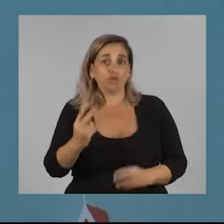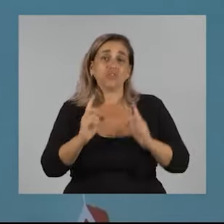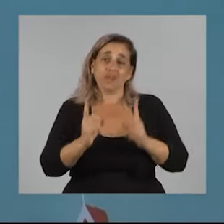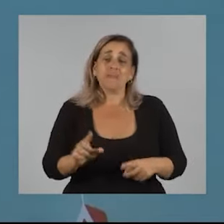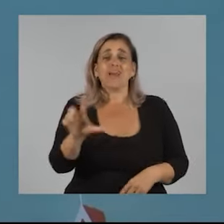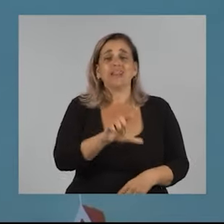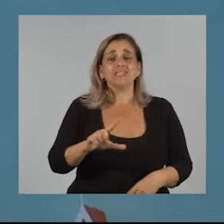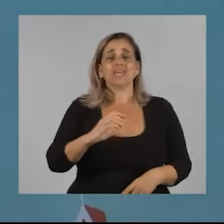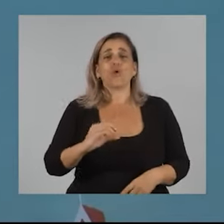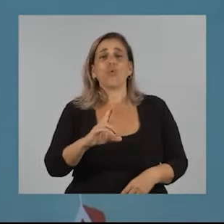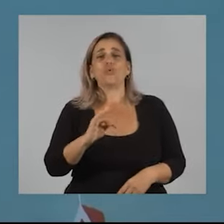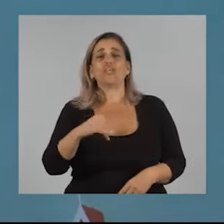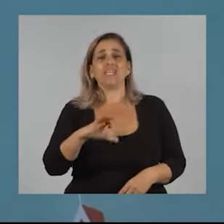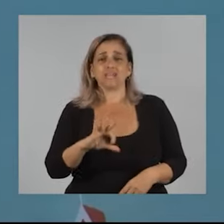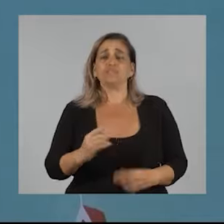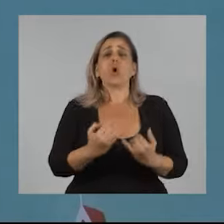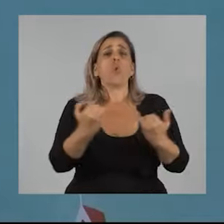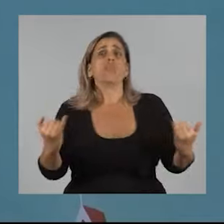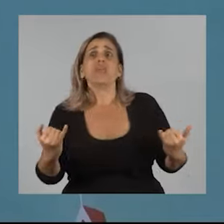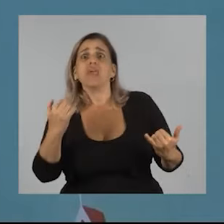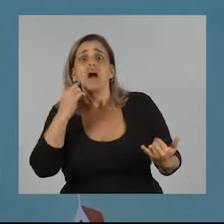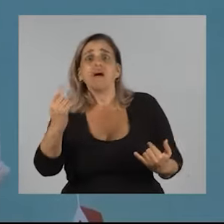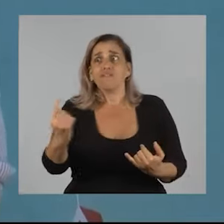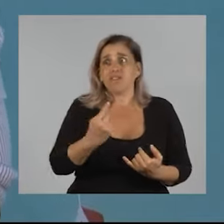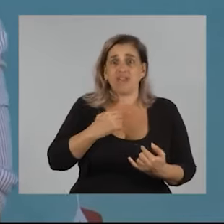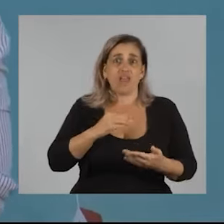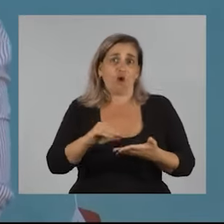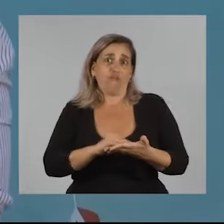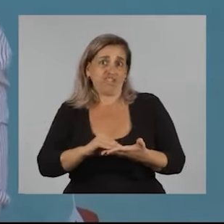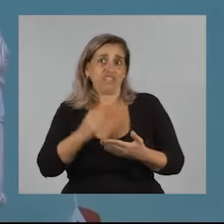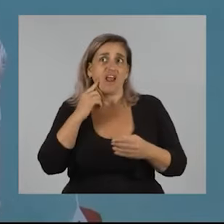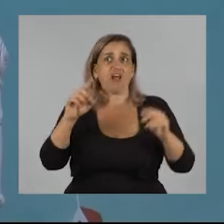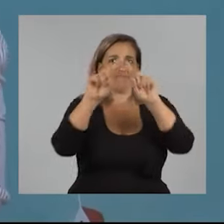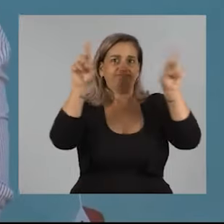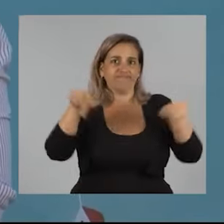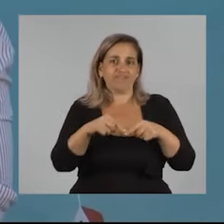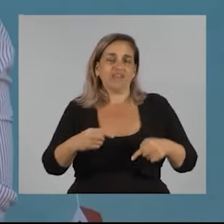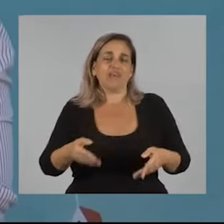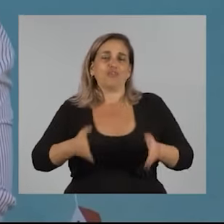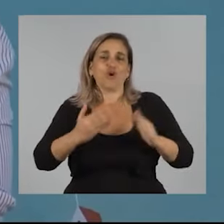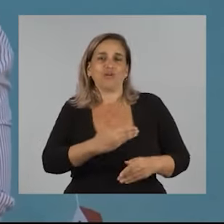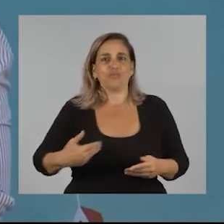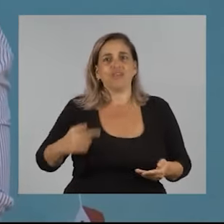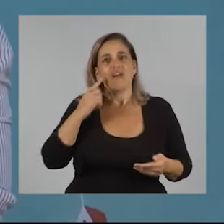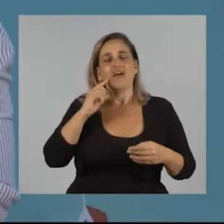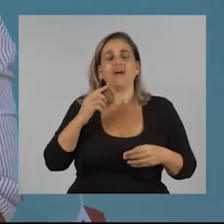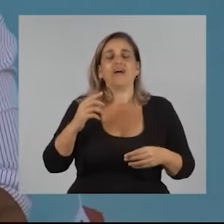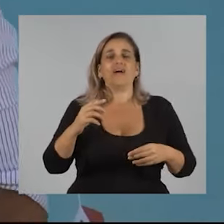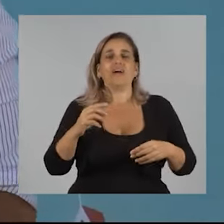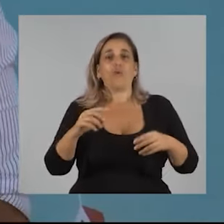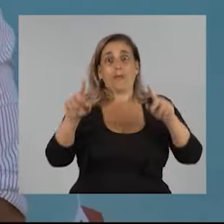y el Liceo de Curtina. Si algún día alguno va a mi oficina, va a ver un pizarrón blanco, que lo tengo dado vuelta para que no me lo lean todo el